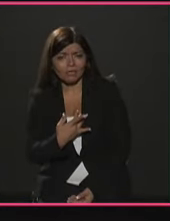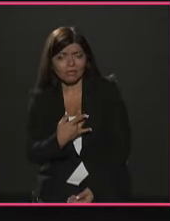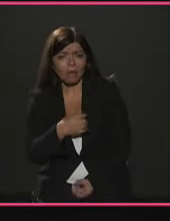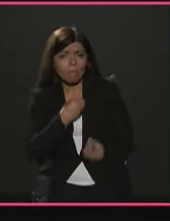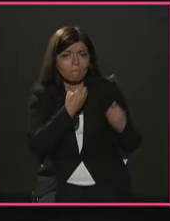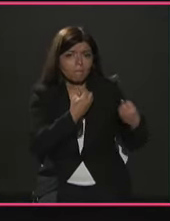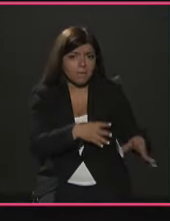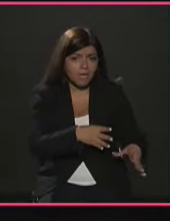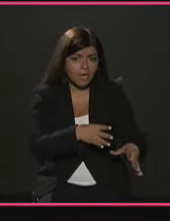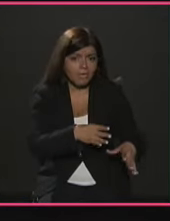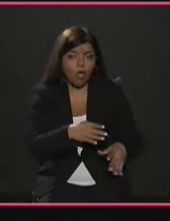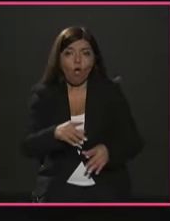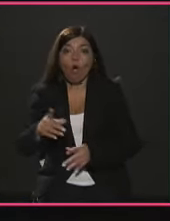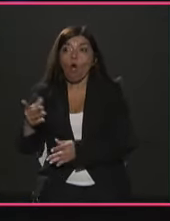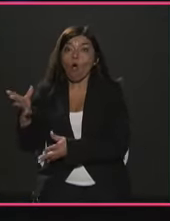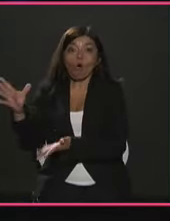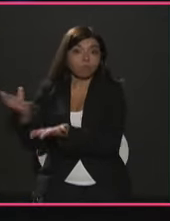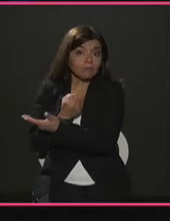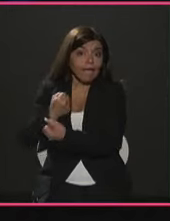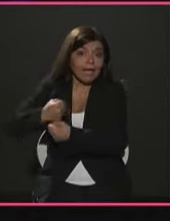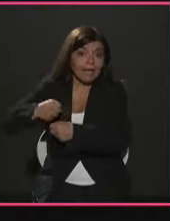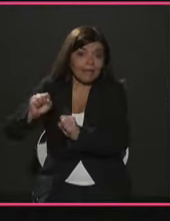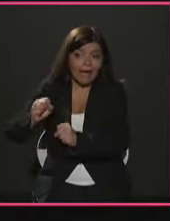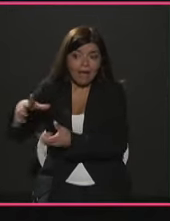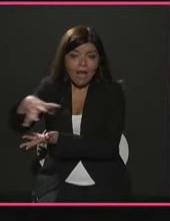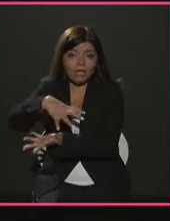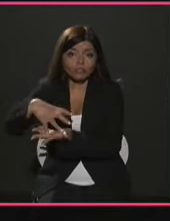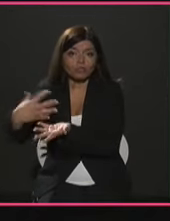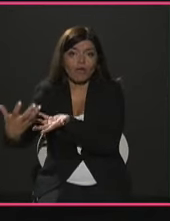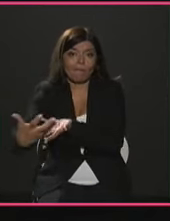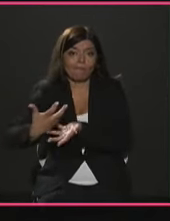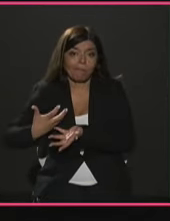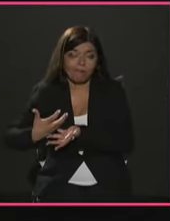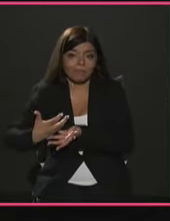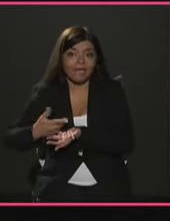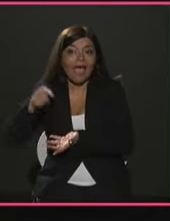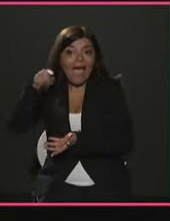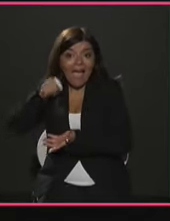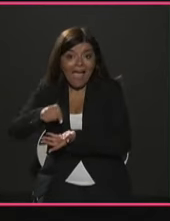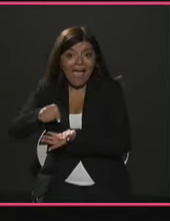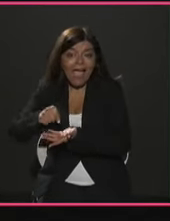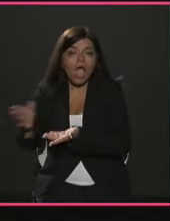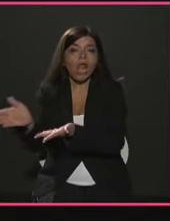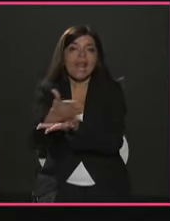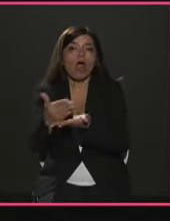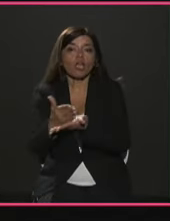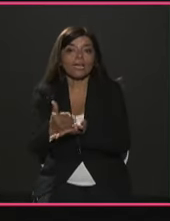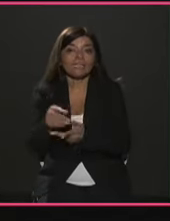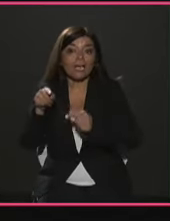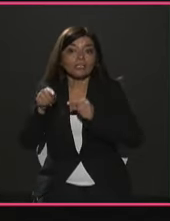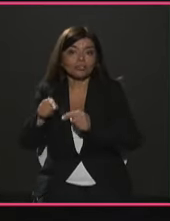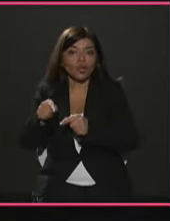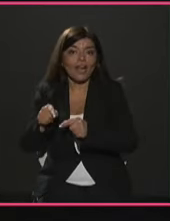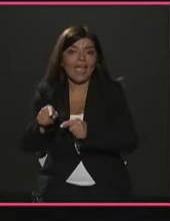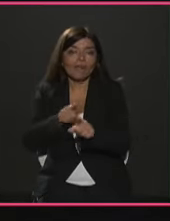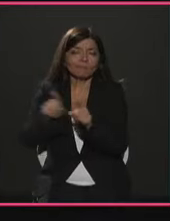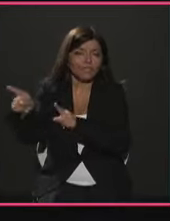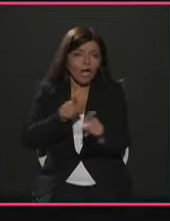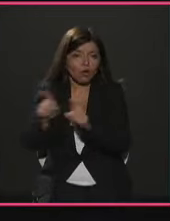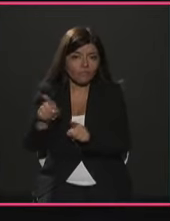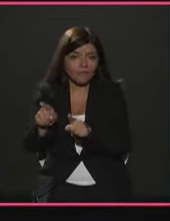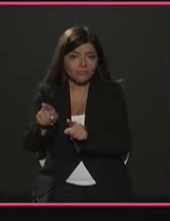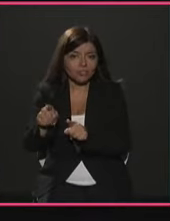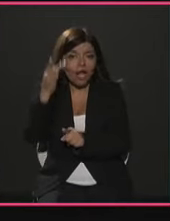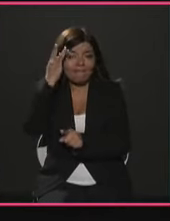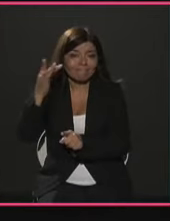las ciudades y es porque en las ciudades está la capacidad de organización de una sociedad está la logística está